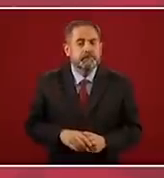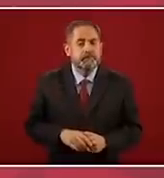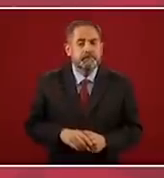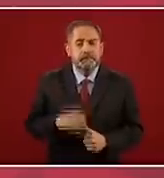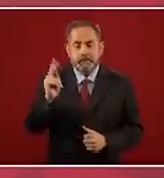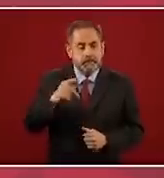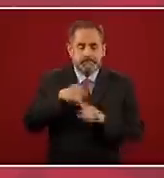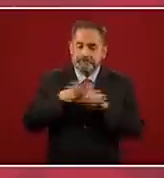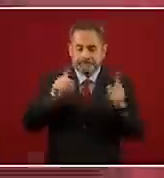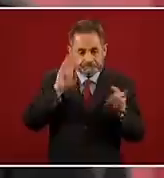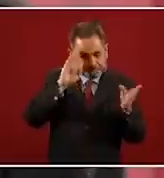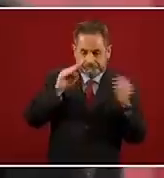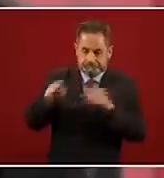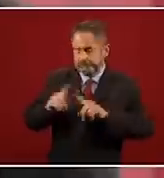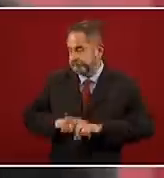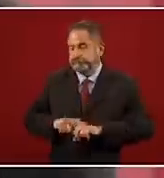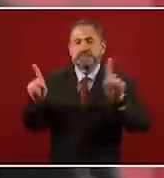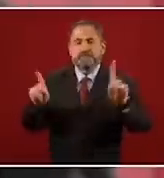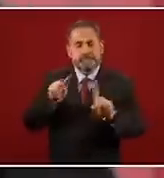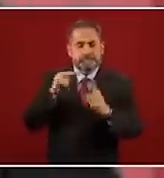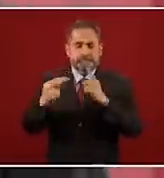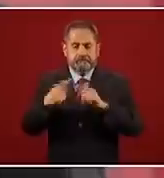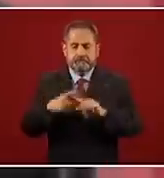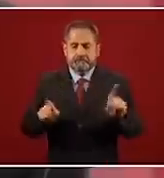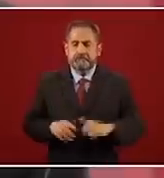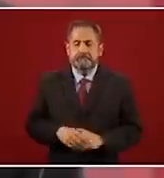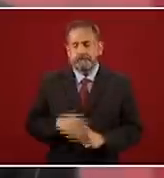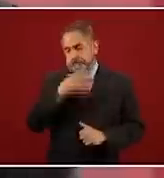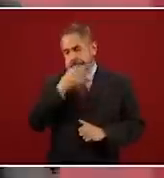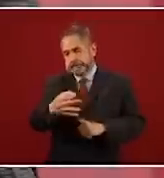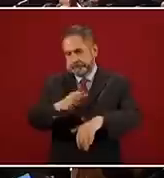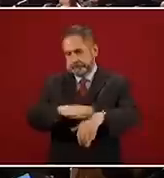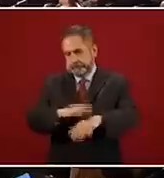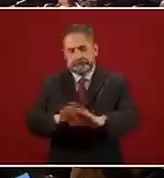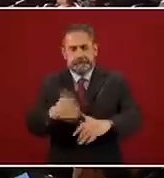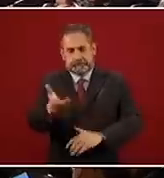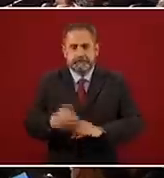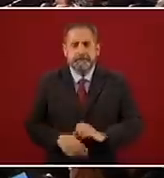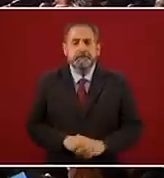con un enfoque completamente distinto. Entonces, eso es para